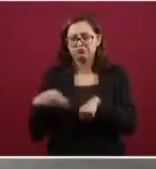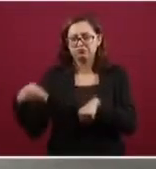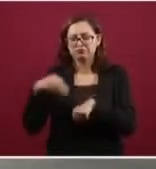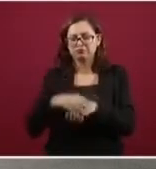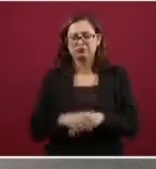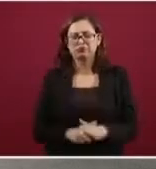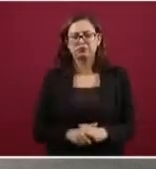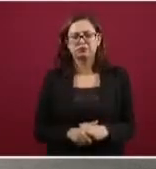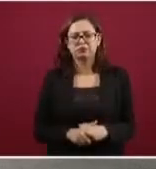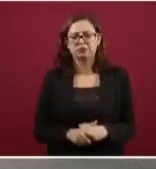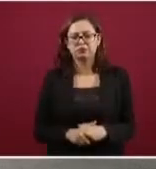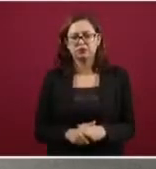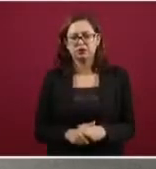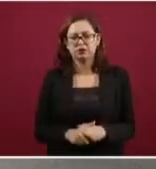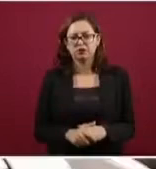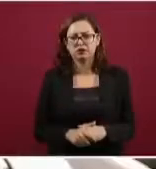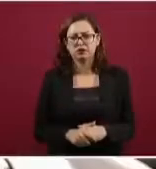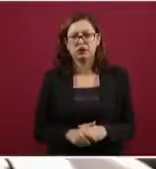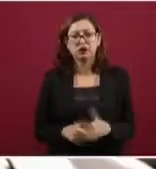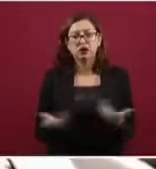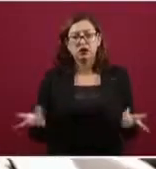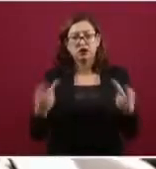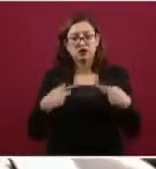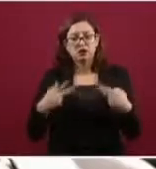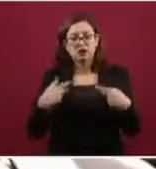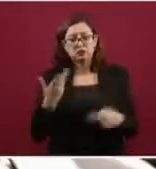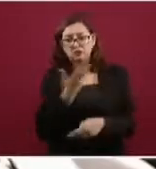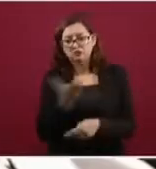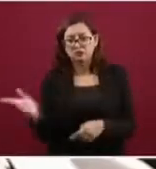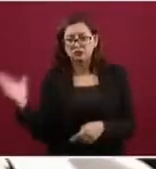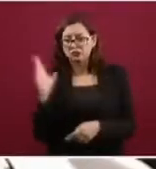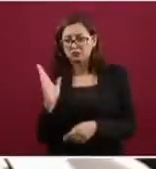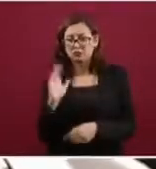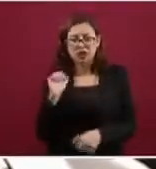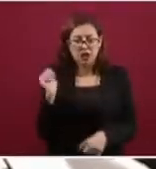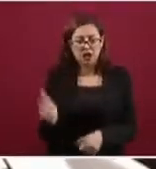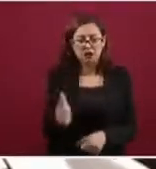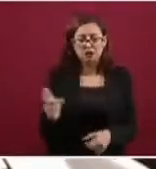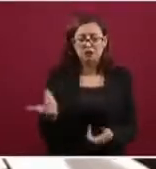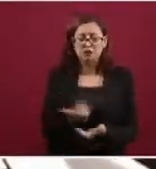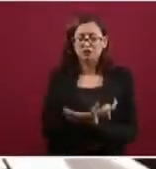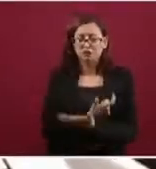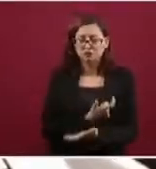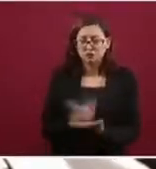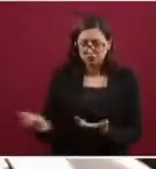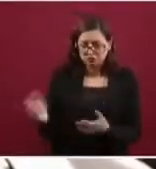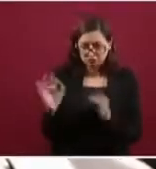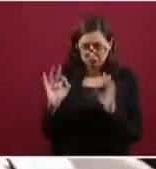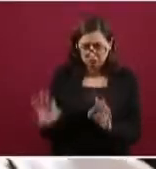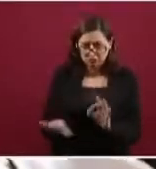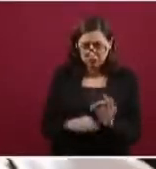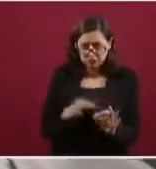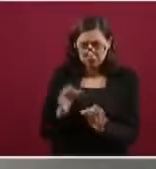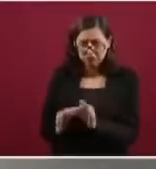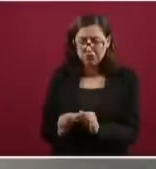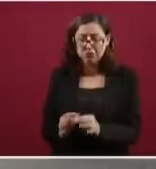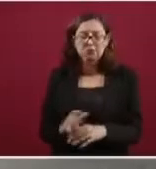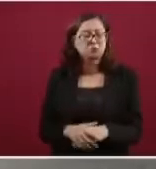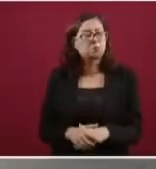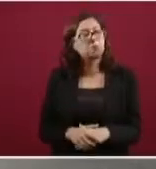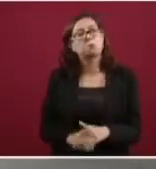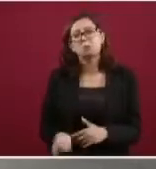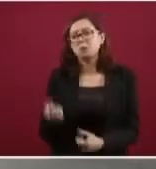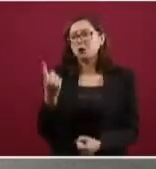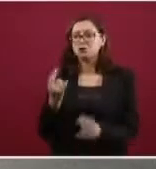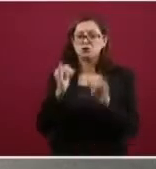habido ninguna bonificación a los usuarios hasta el momento? No le entendí. ¿Alguna bonificación a los usuarios de los cobros En, son excesivos? casos individuales, pero